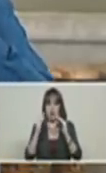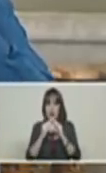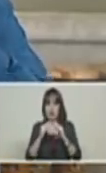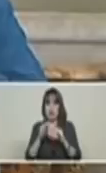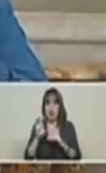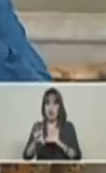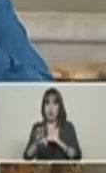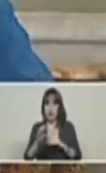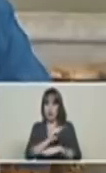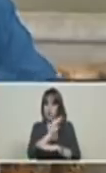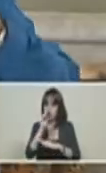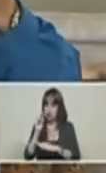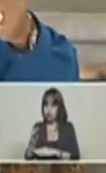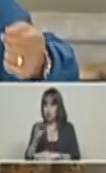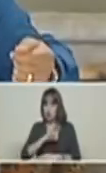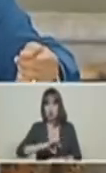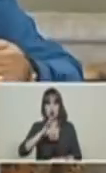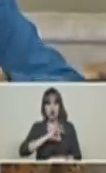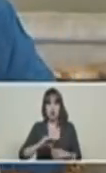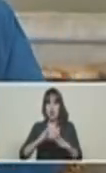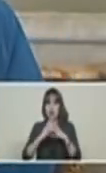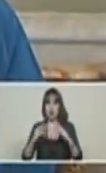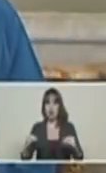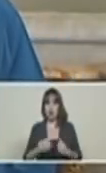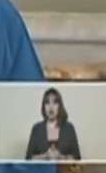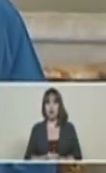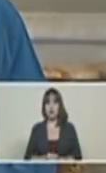recibiendo su protección social, su inversión social.